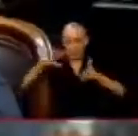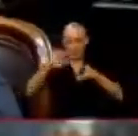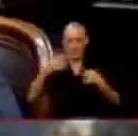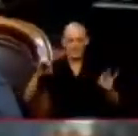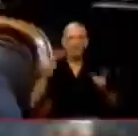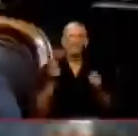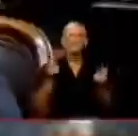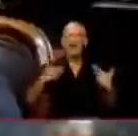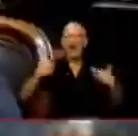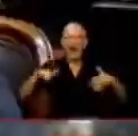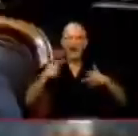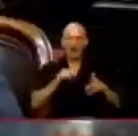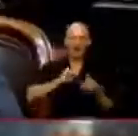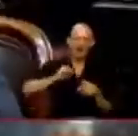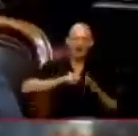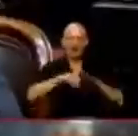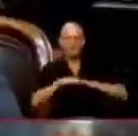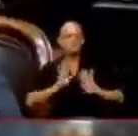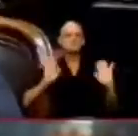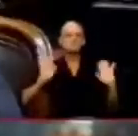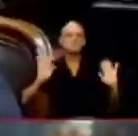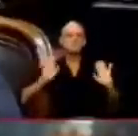¿sería